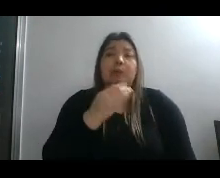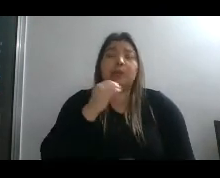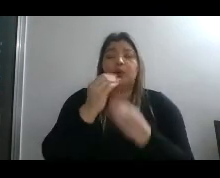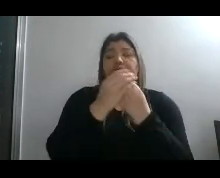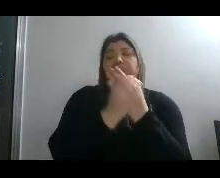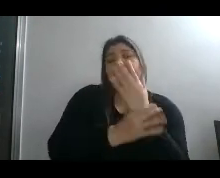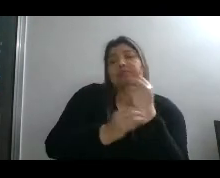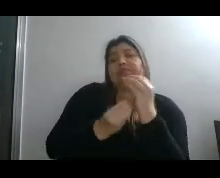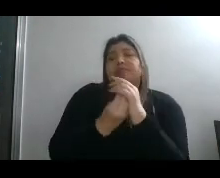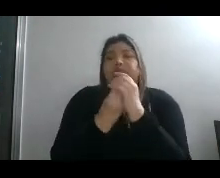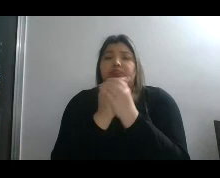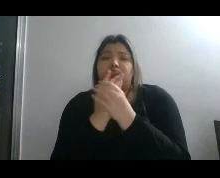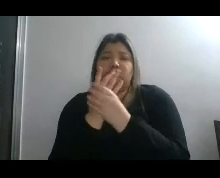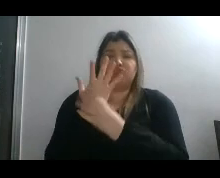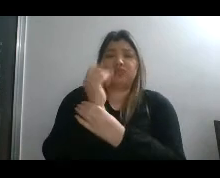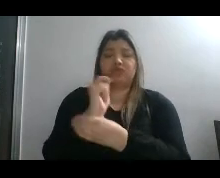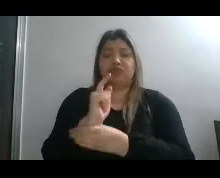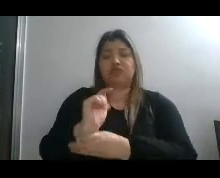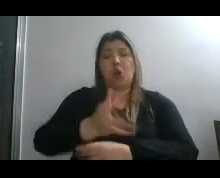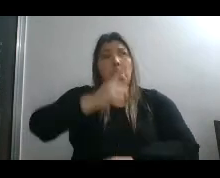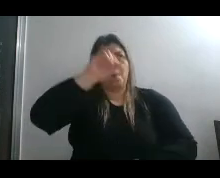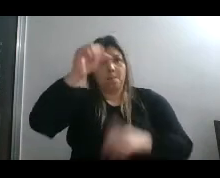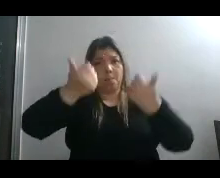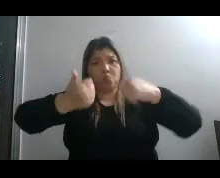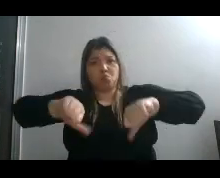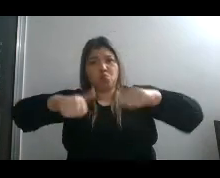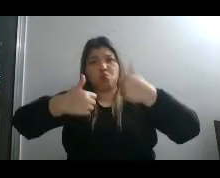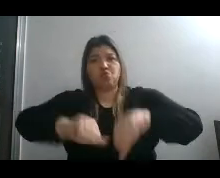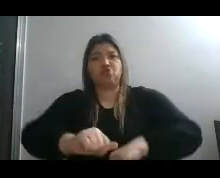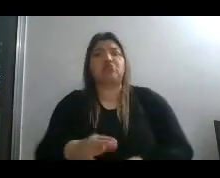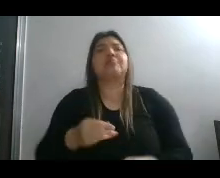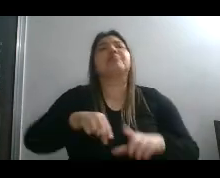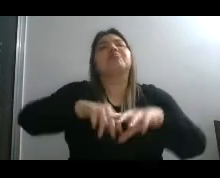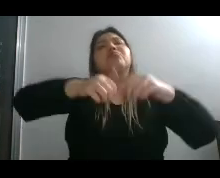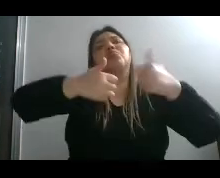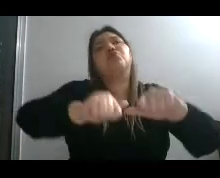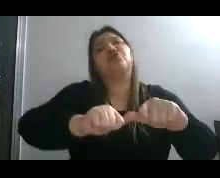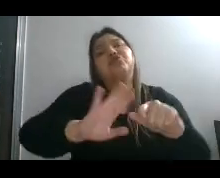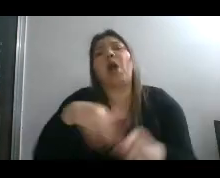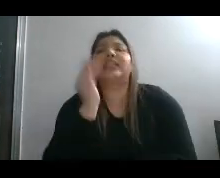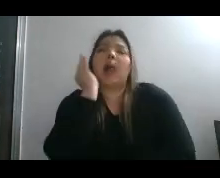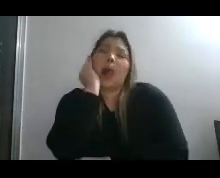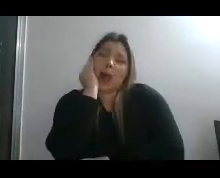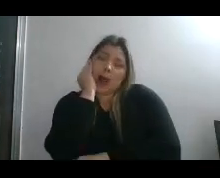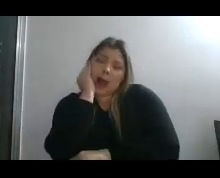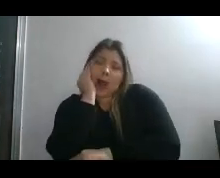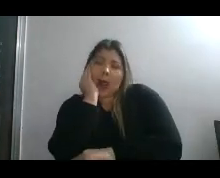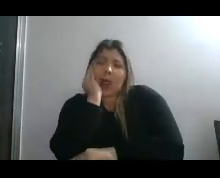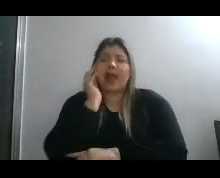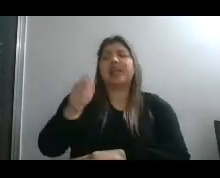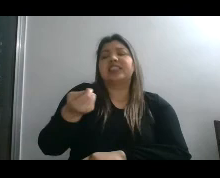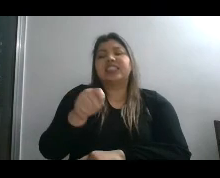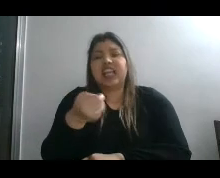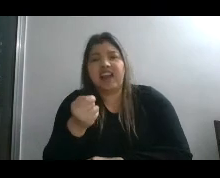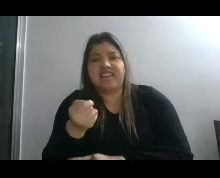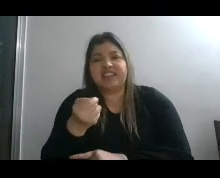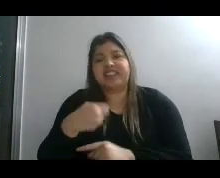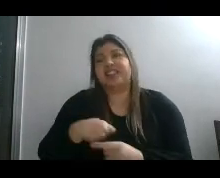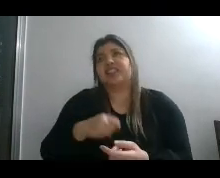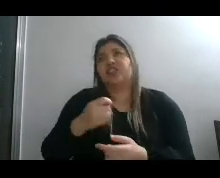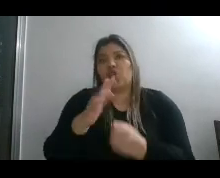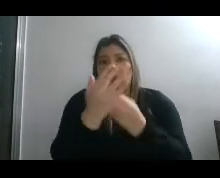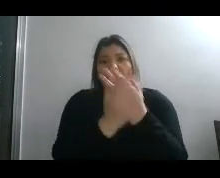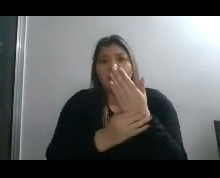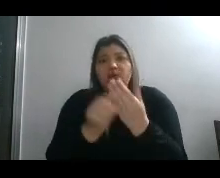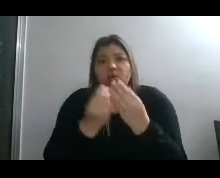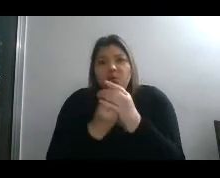subí en el bus, después cogí el celular, después fui al supermercado, cogí las llaves de la casa y miren que todo lo hice con los guantes